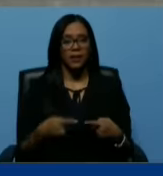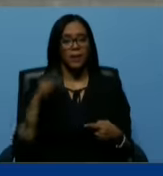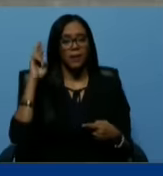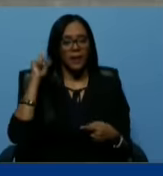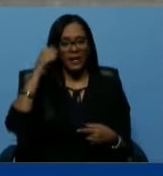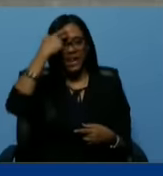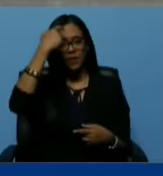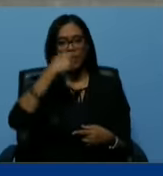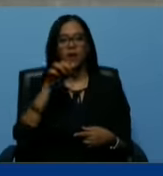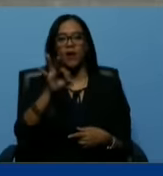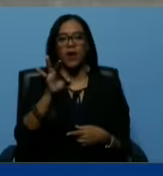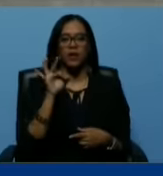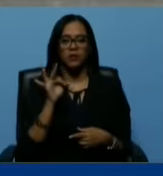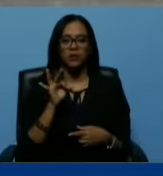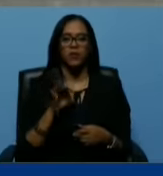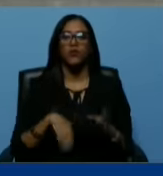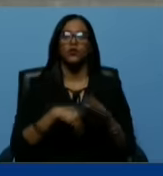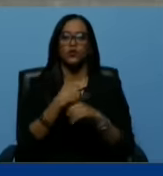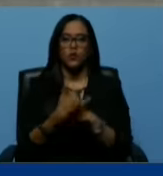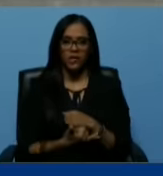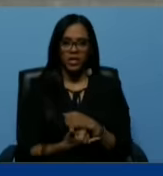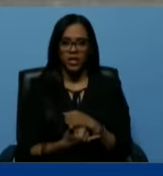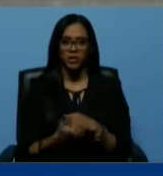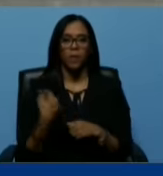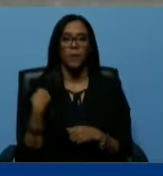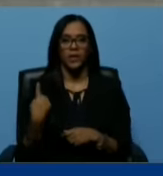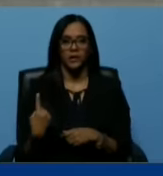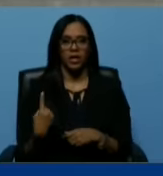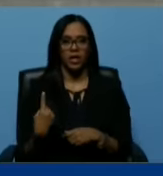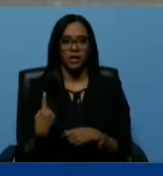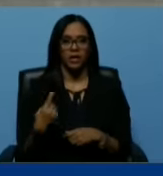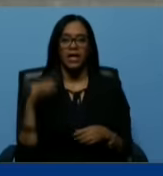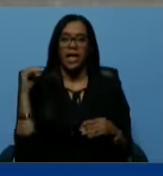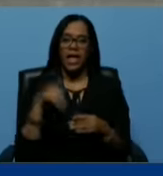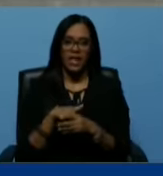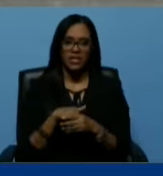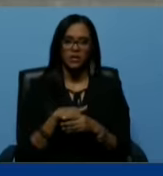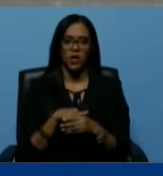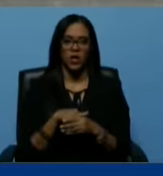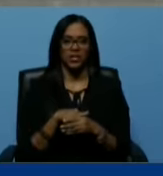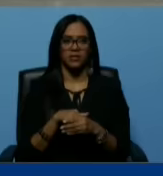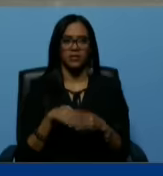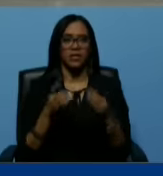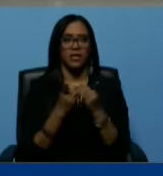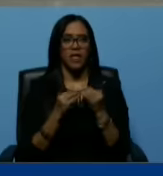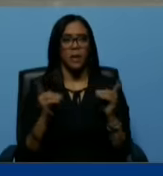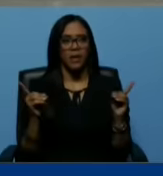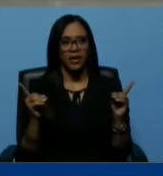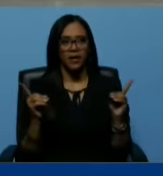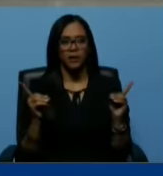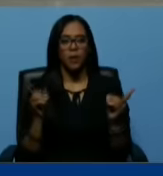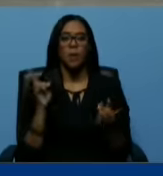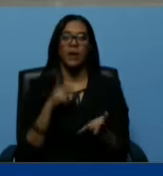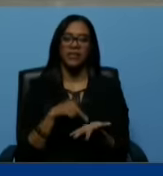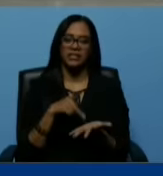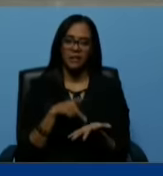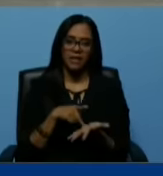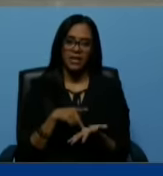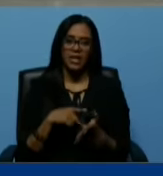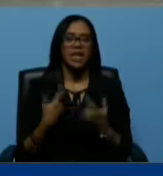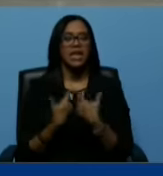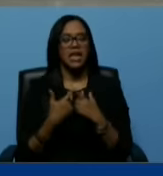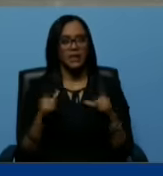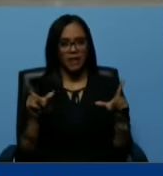pueblo elija sus proyectos prioritarios. Elecciones, democracia, participación,